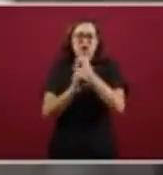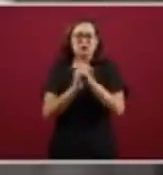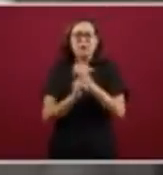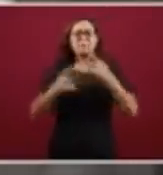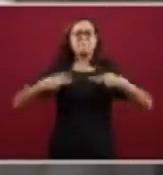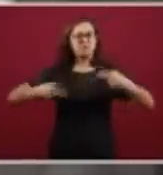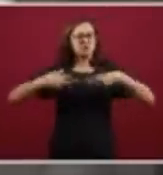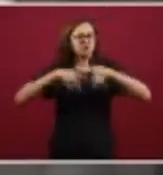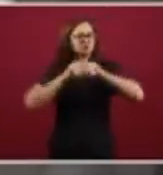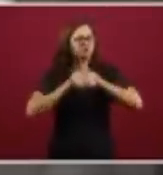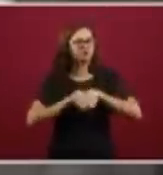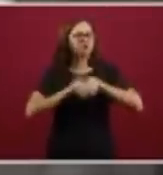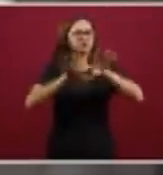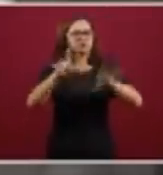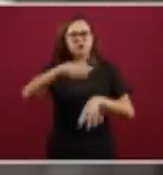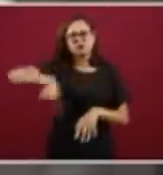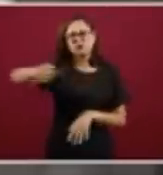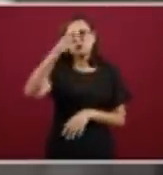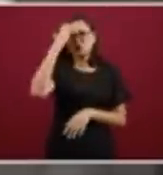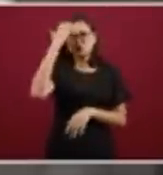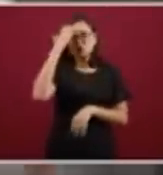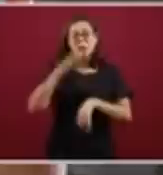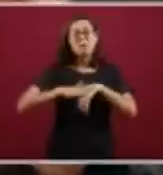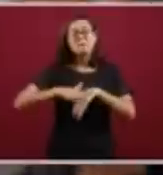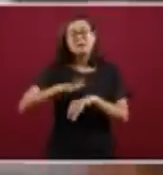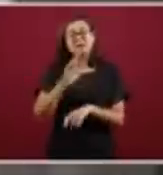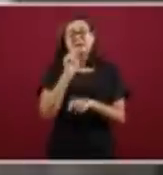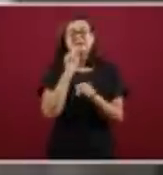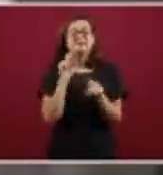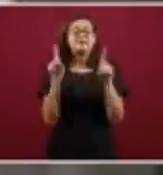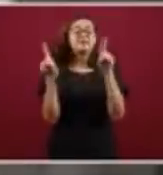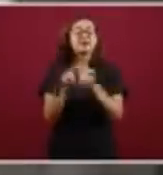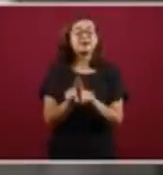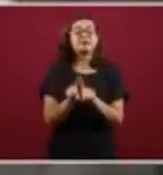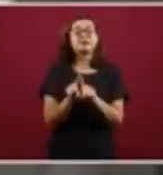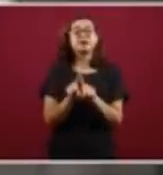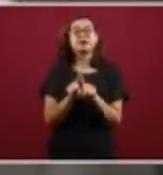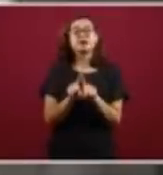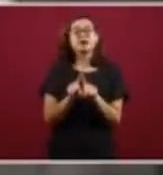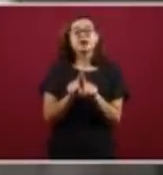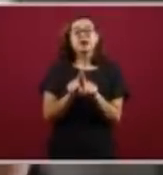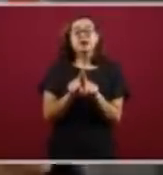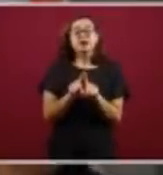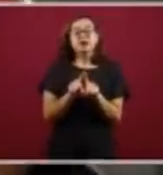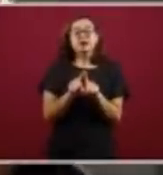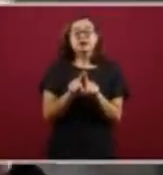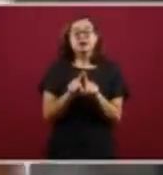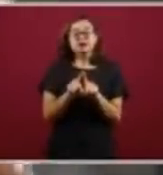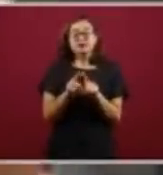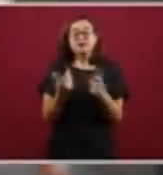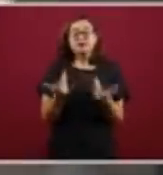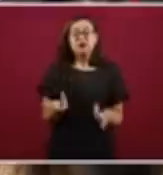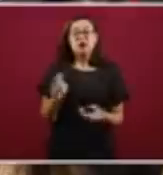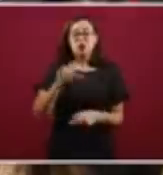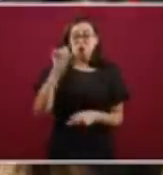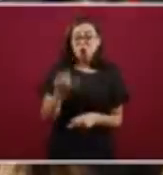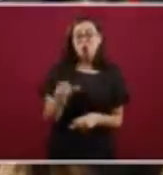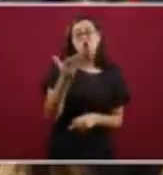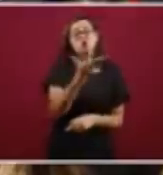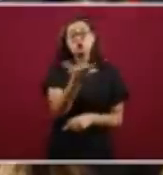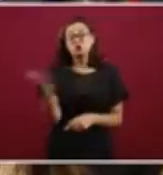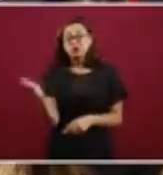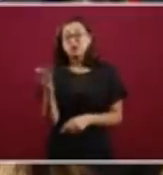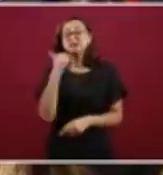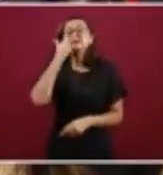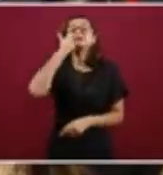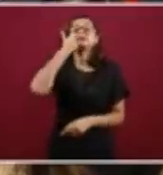enterar un poquito más y para que también, de cierta manera, ustedes el día de hoy, si ustedes